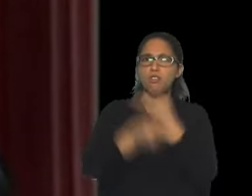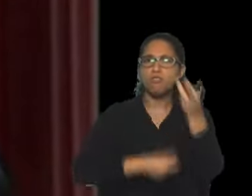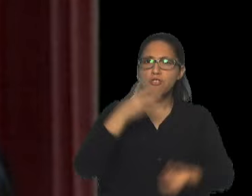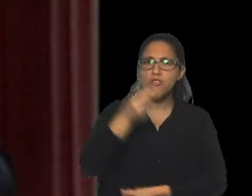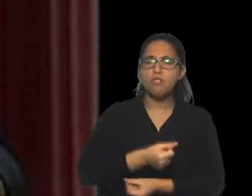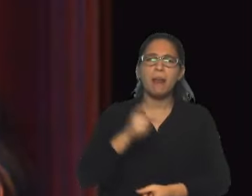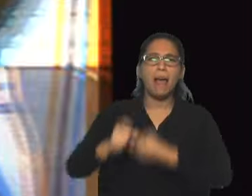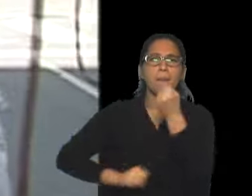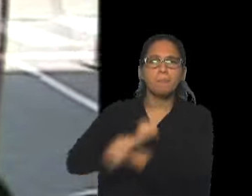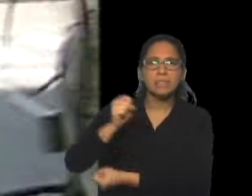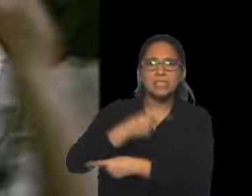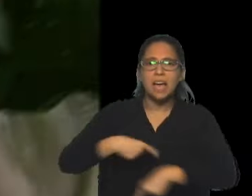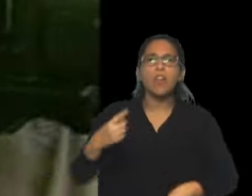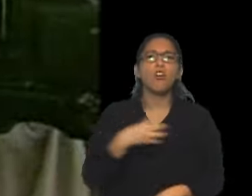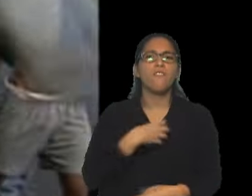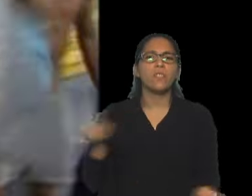los empresarios.